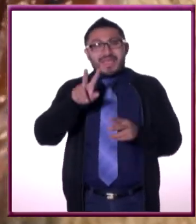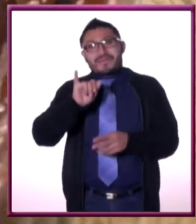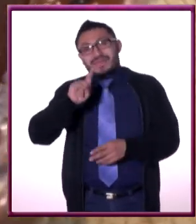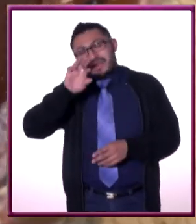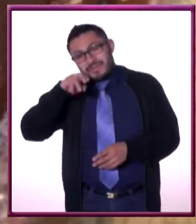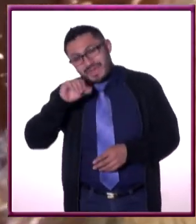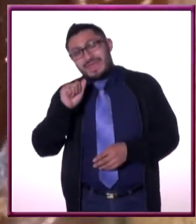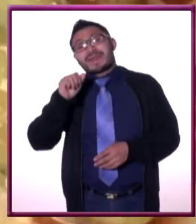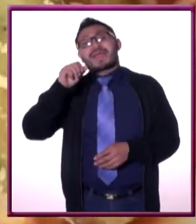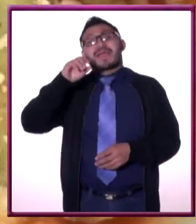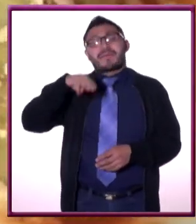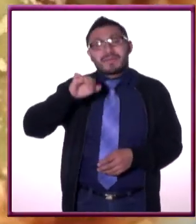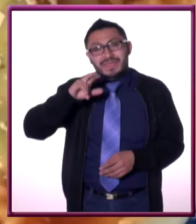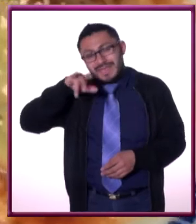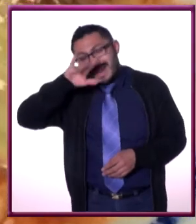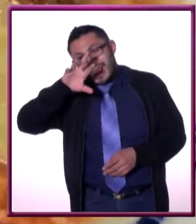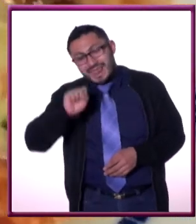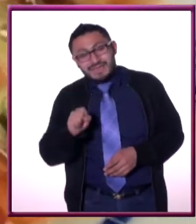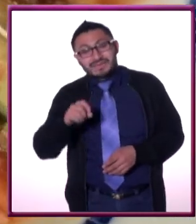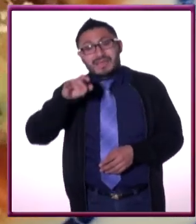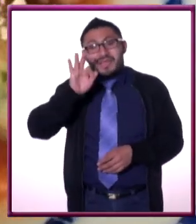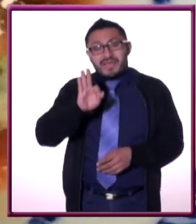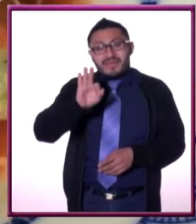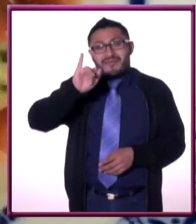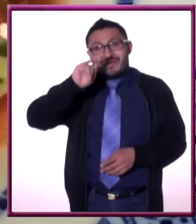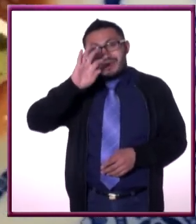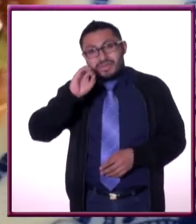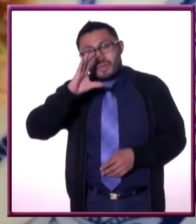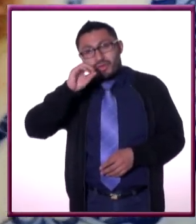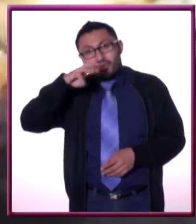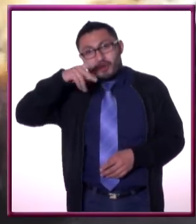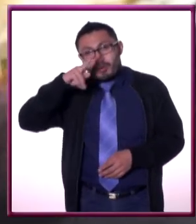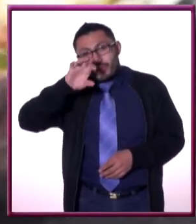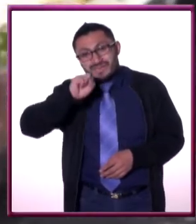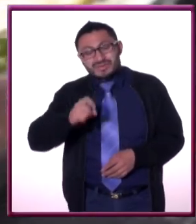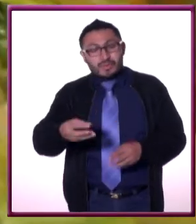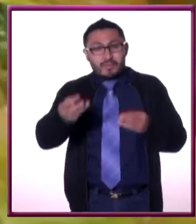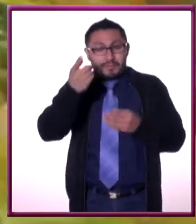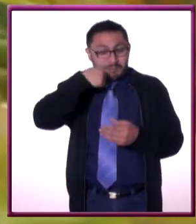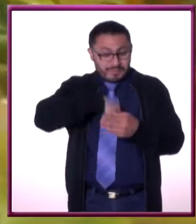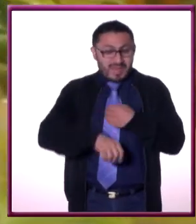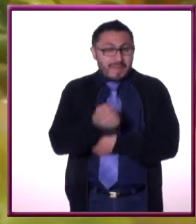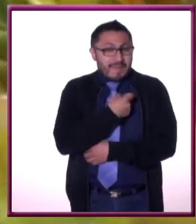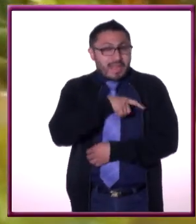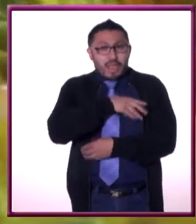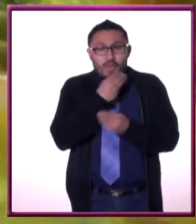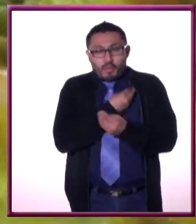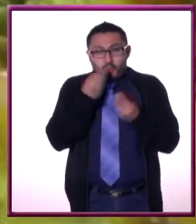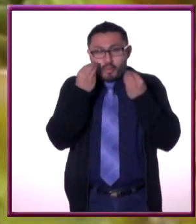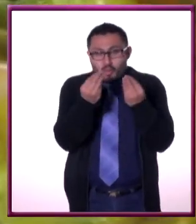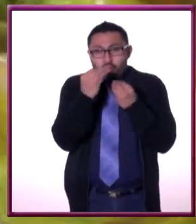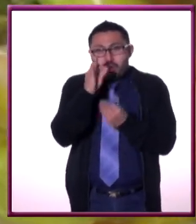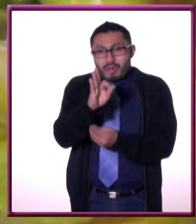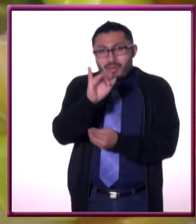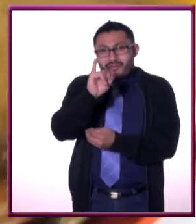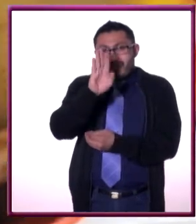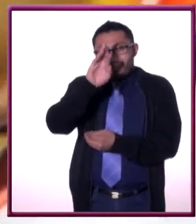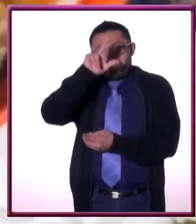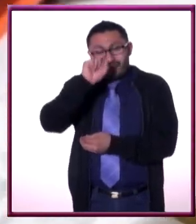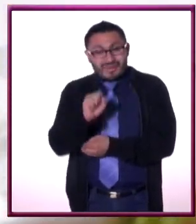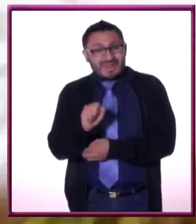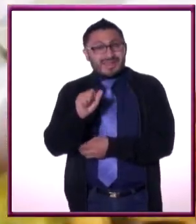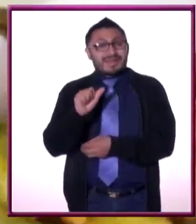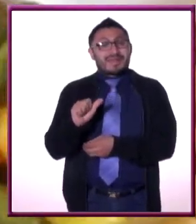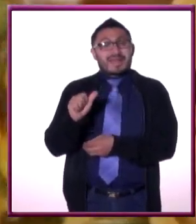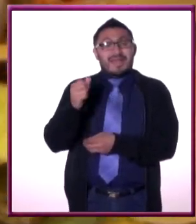vitaminas, minerales y fitocompuestos importantísimos para la salud y mucha fibra. Ok. Que los mexicanos estamos dejando de consumir una